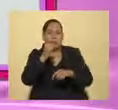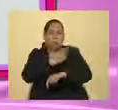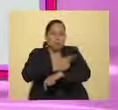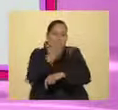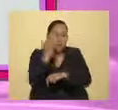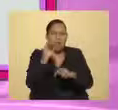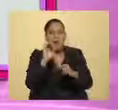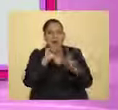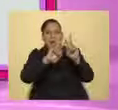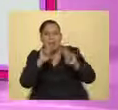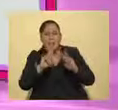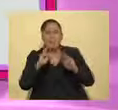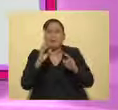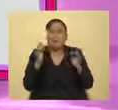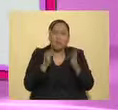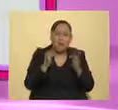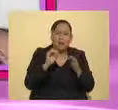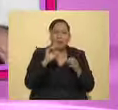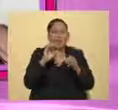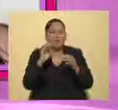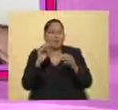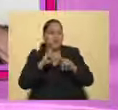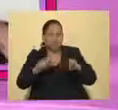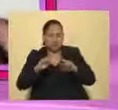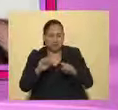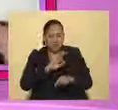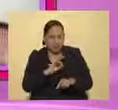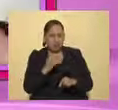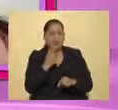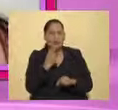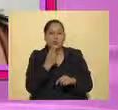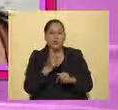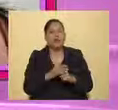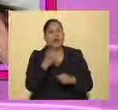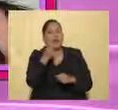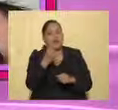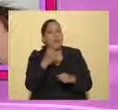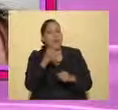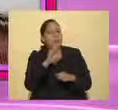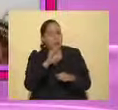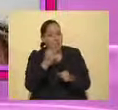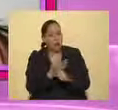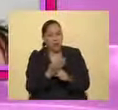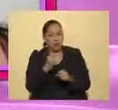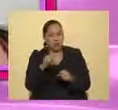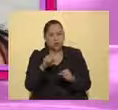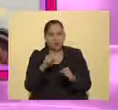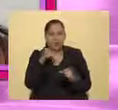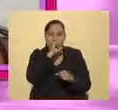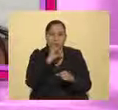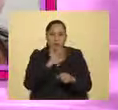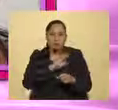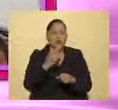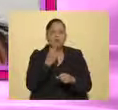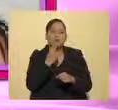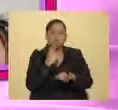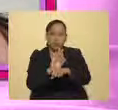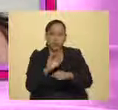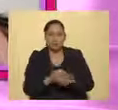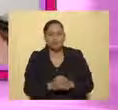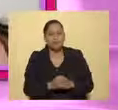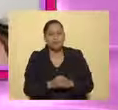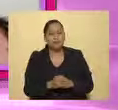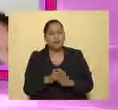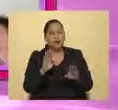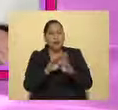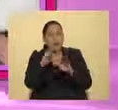verano, otoño, invierno, que es nuestra época en este momento, ¿ok? De esta manera no vamos a